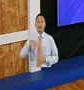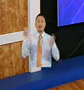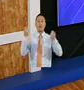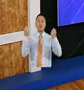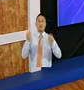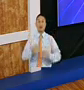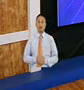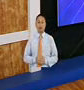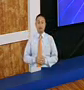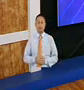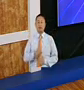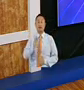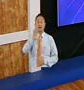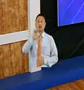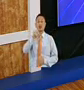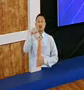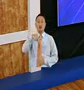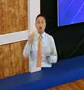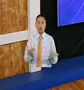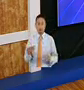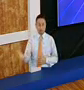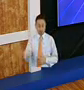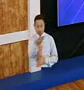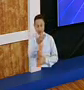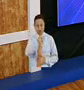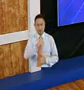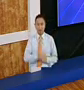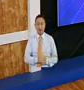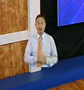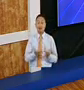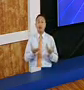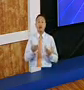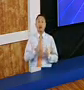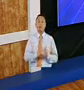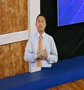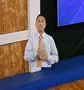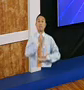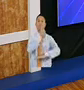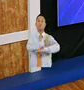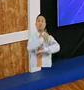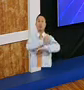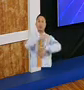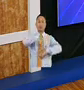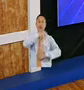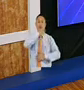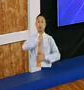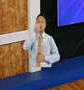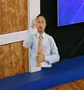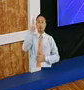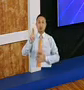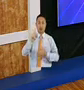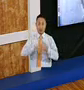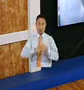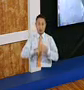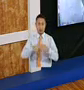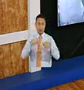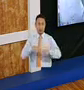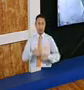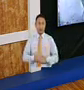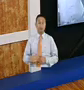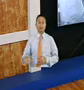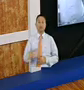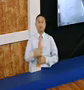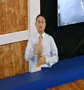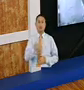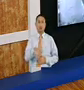festividades. Don Topo, vamos con usted, ¿ah? Él se encuentra en la Plaza Cívica Eloy Alfaro, sur de Quito. Ahí se está realizando